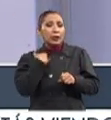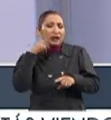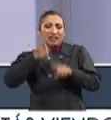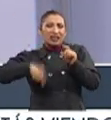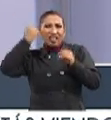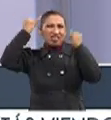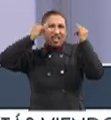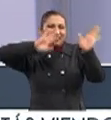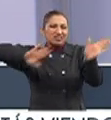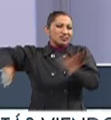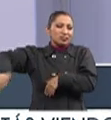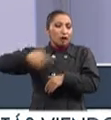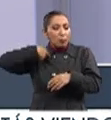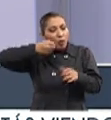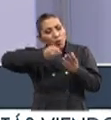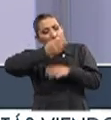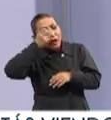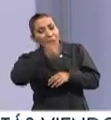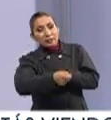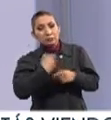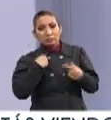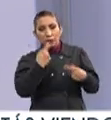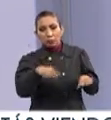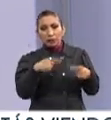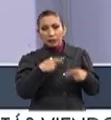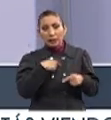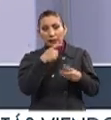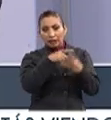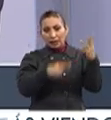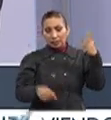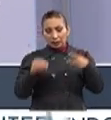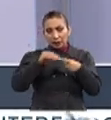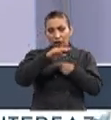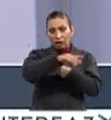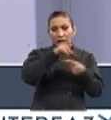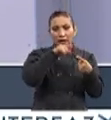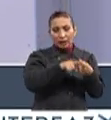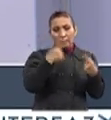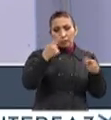despojándose de todas estas etiquetas. Mi música, pues, tiene tres influencias